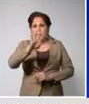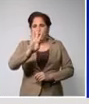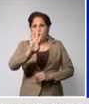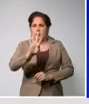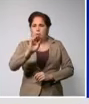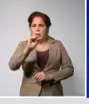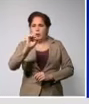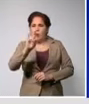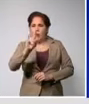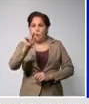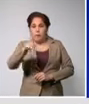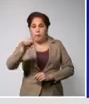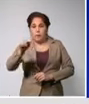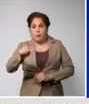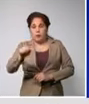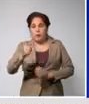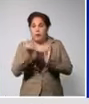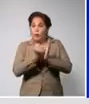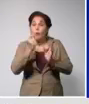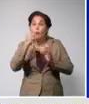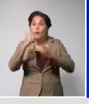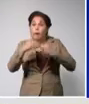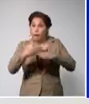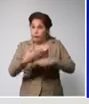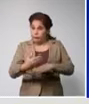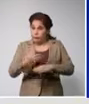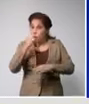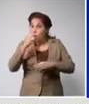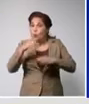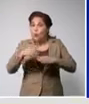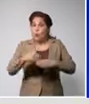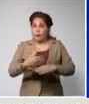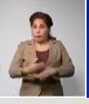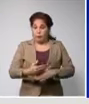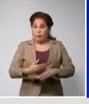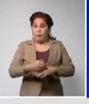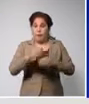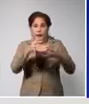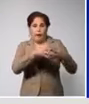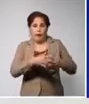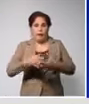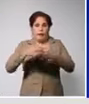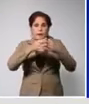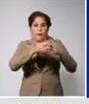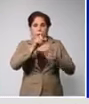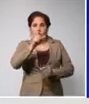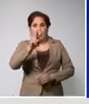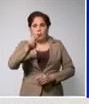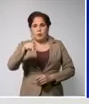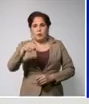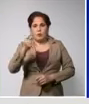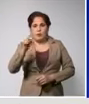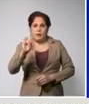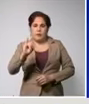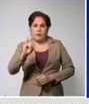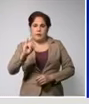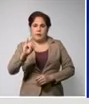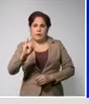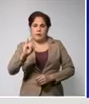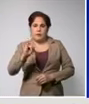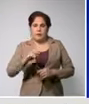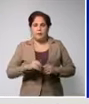89.409 casos confirmados en un día. Estados Unidos con el 12,6%, pues estamos